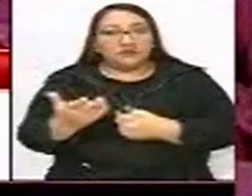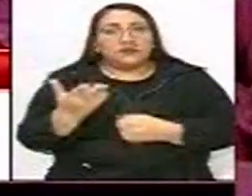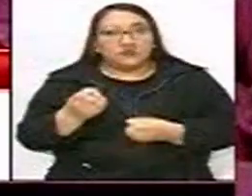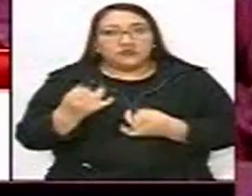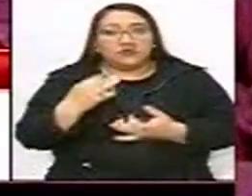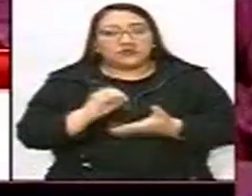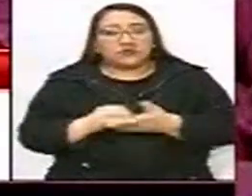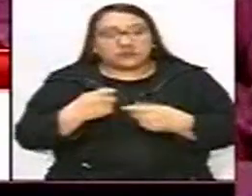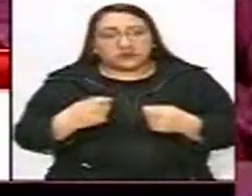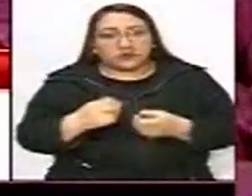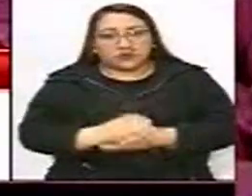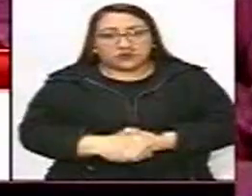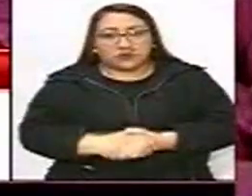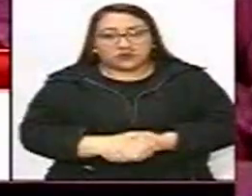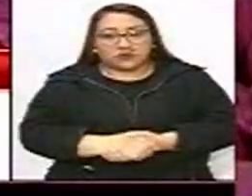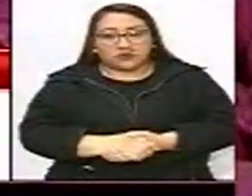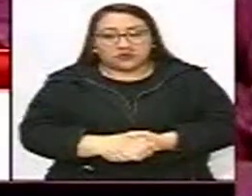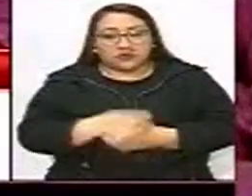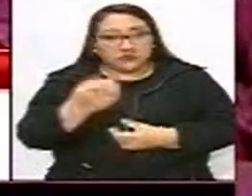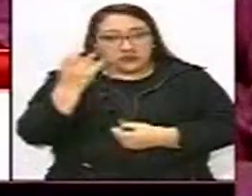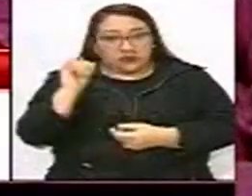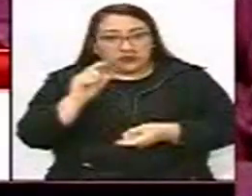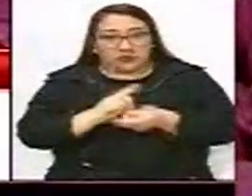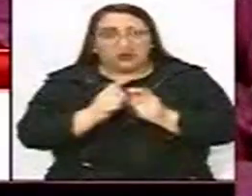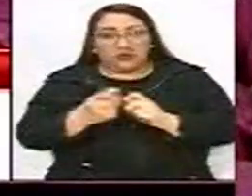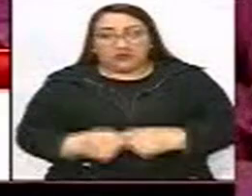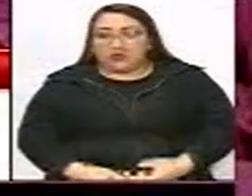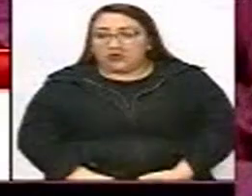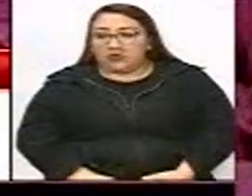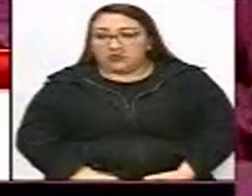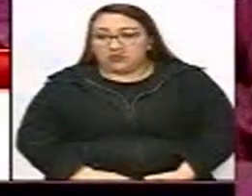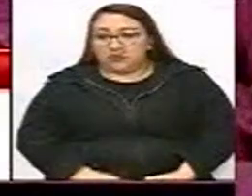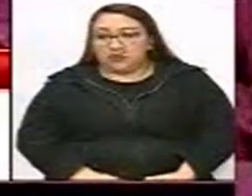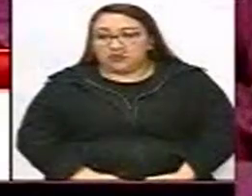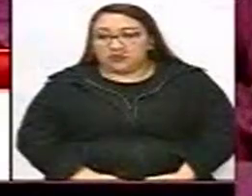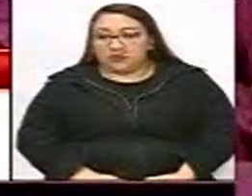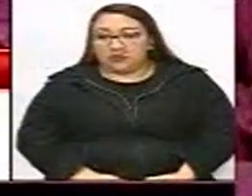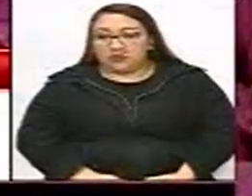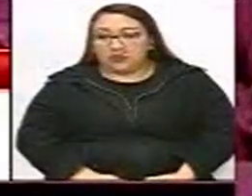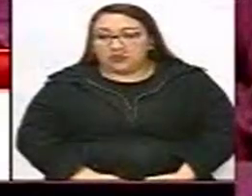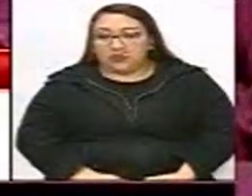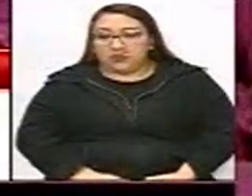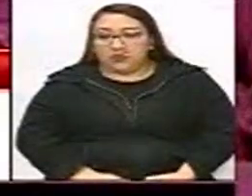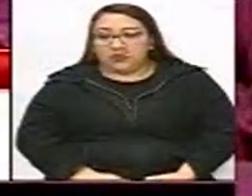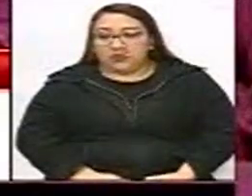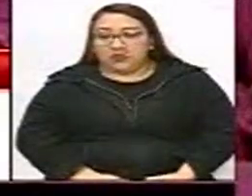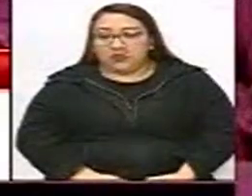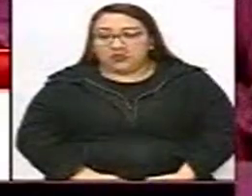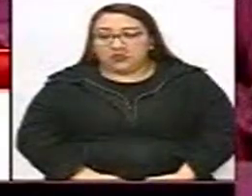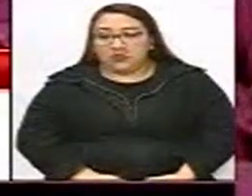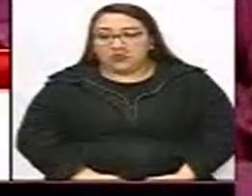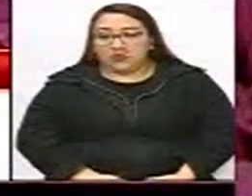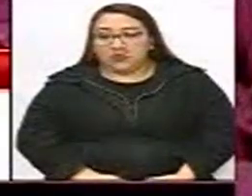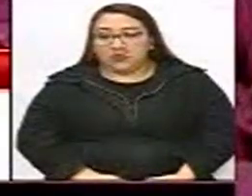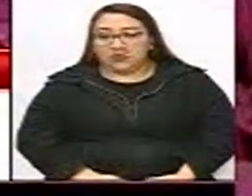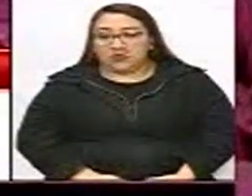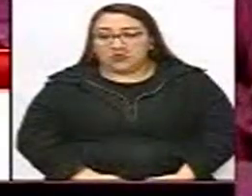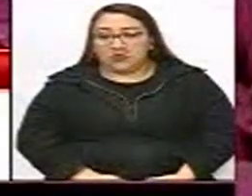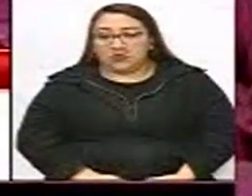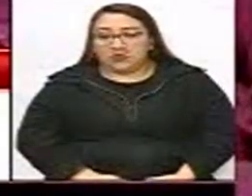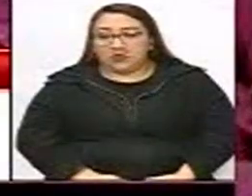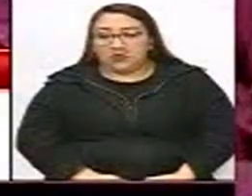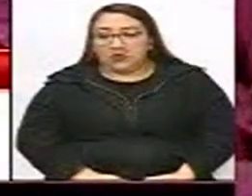mayores gastos generales. ¿Estos conceptos se traducen? Sí, por supuesto. Una interrupción pide la